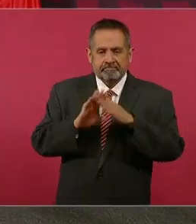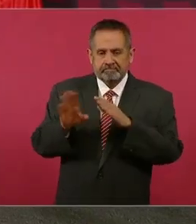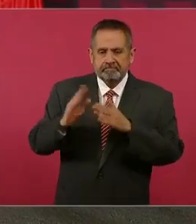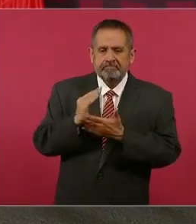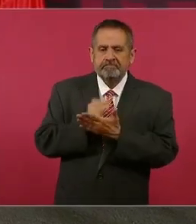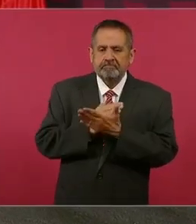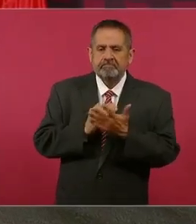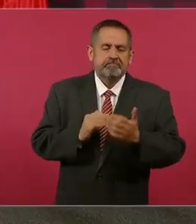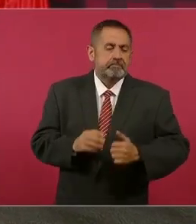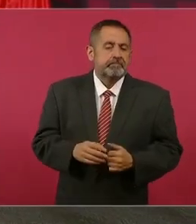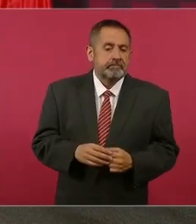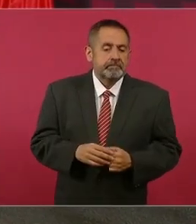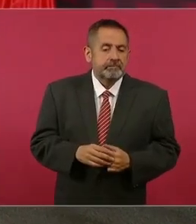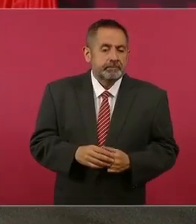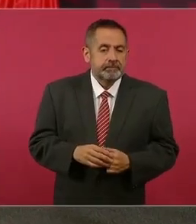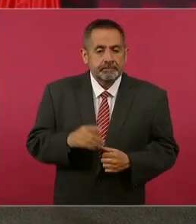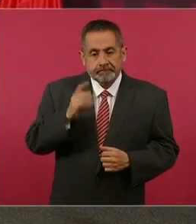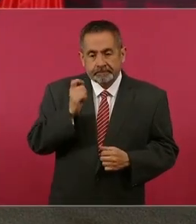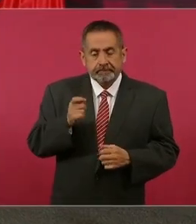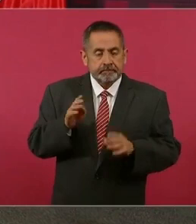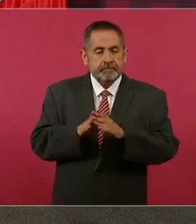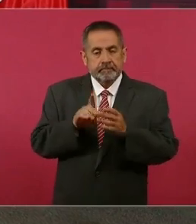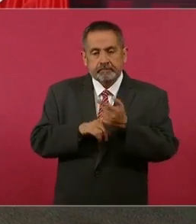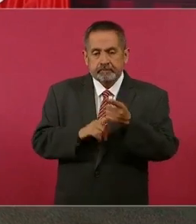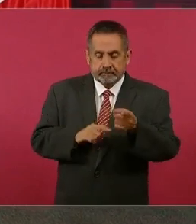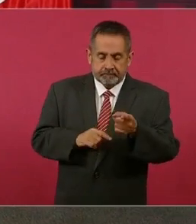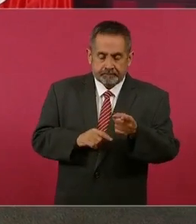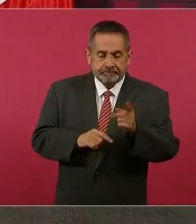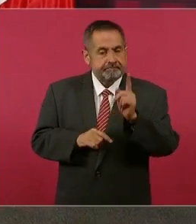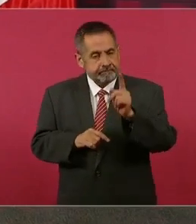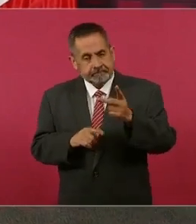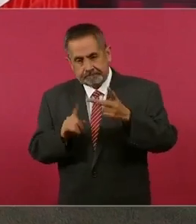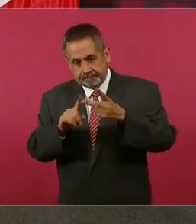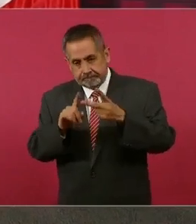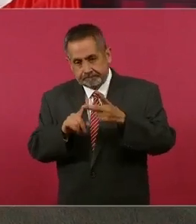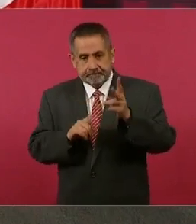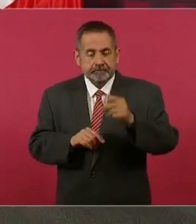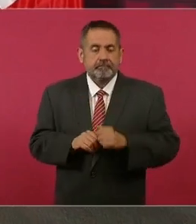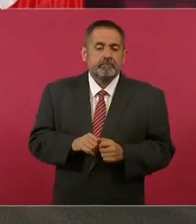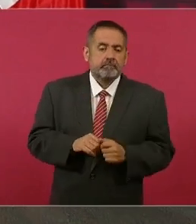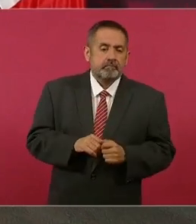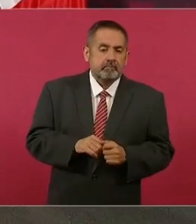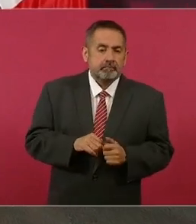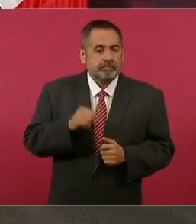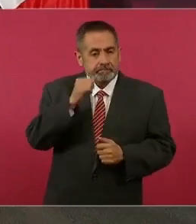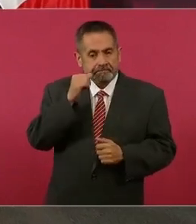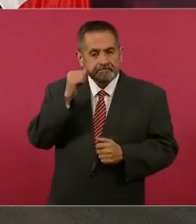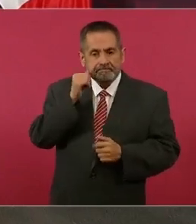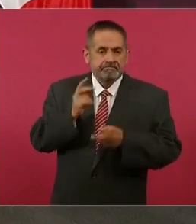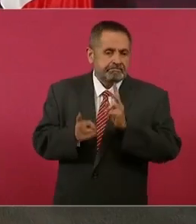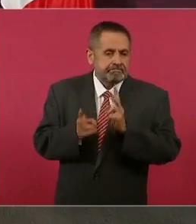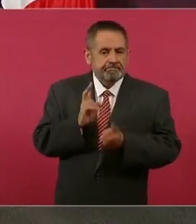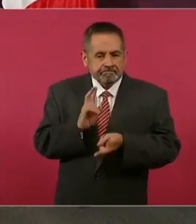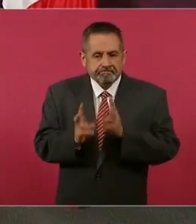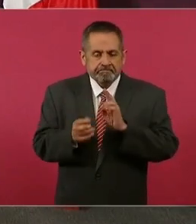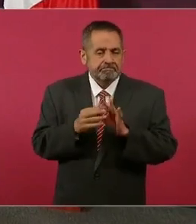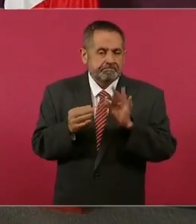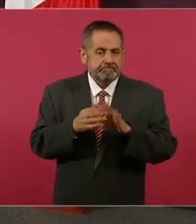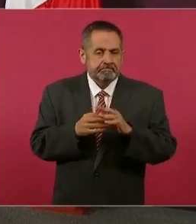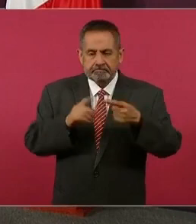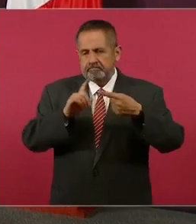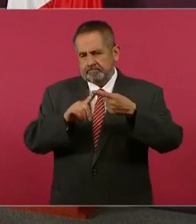Y esto va acompañado, que es lo segundo, que tratamos también ayer,